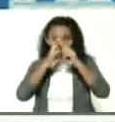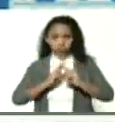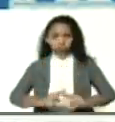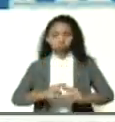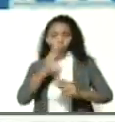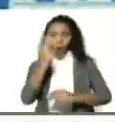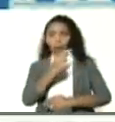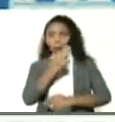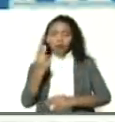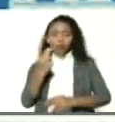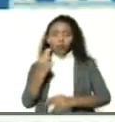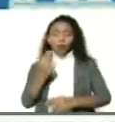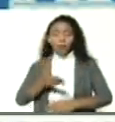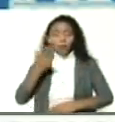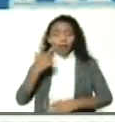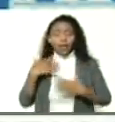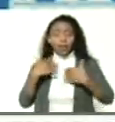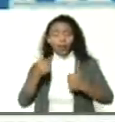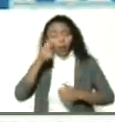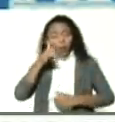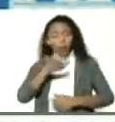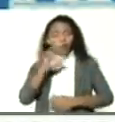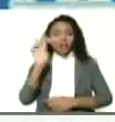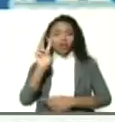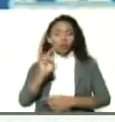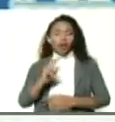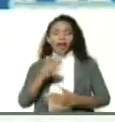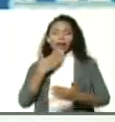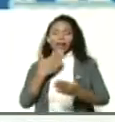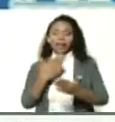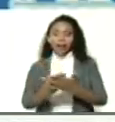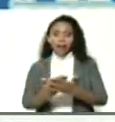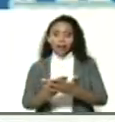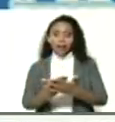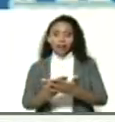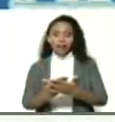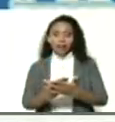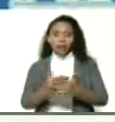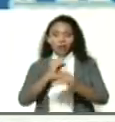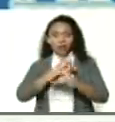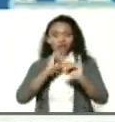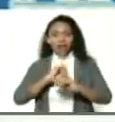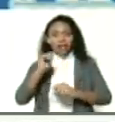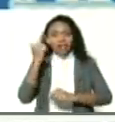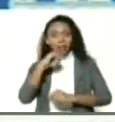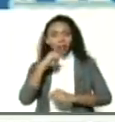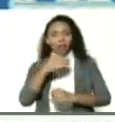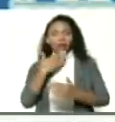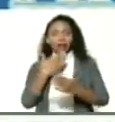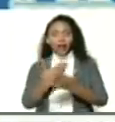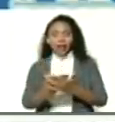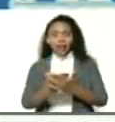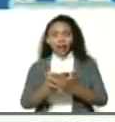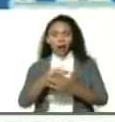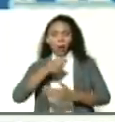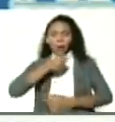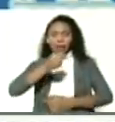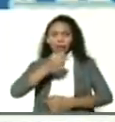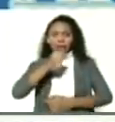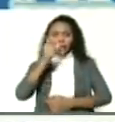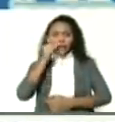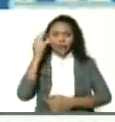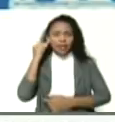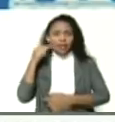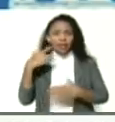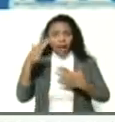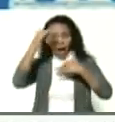tan importante para la salud y la vida del pueblo venezolano. Muchísimas gracias y un feliz sábado. Agradecemos a los periodistas, a las periodistas